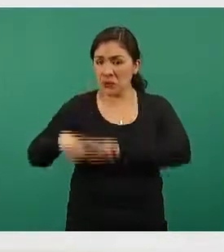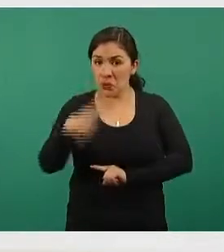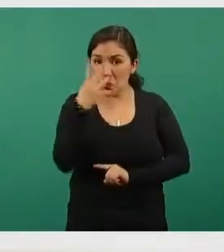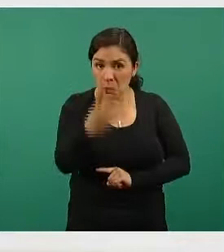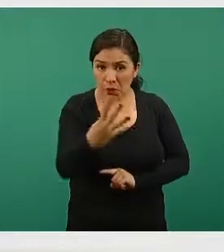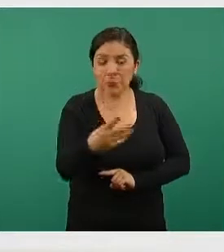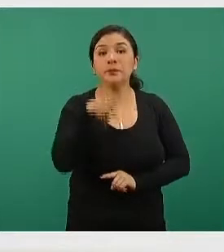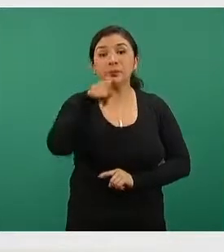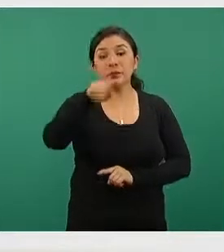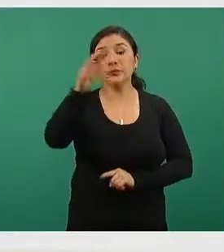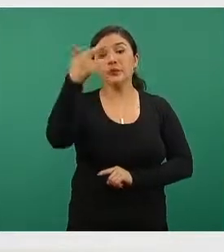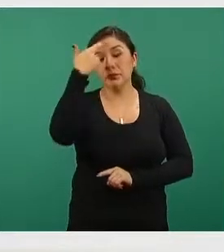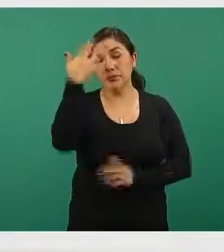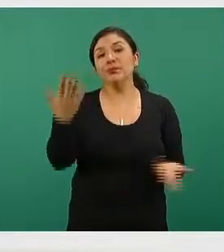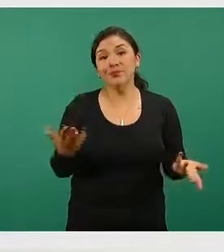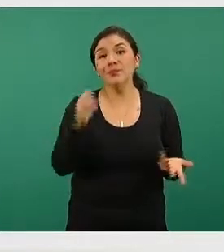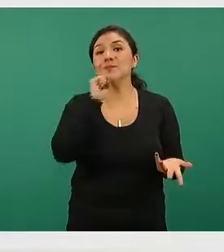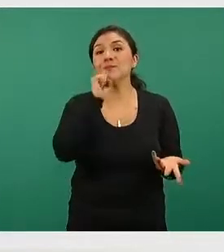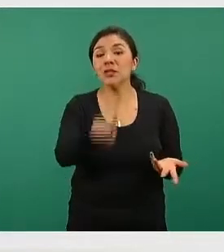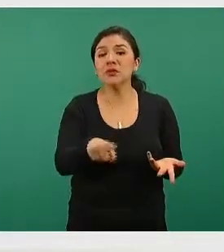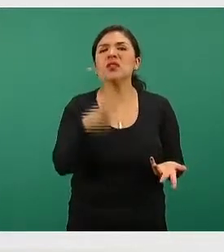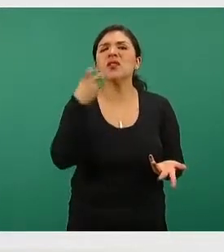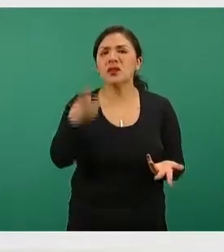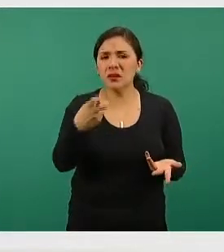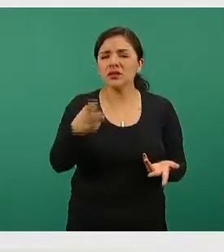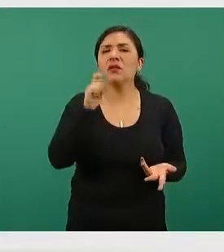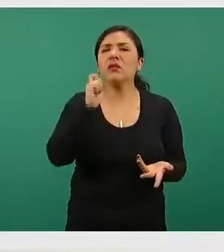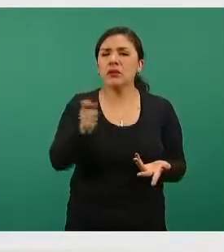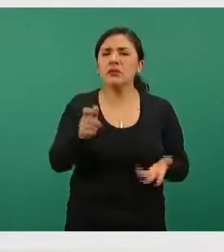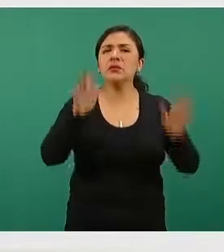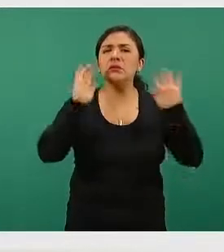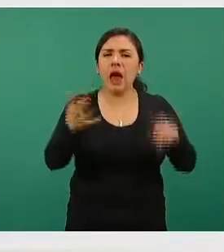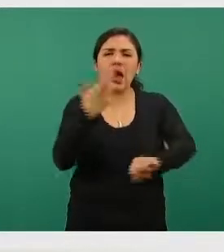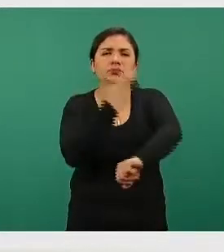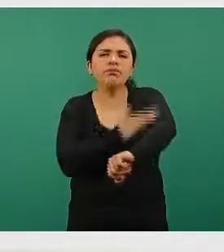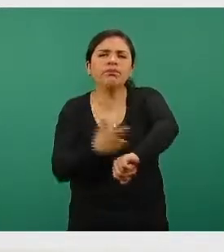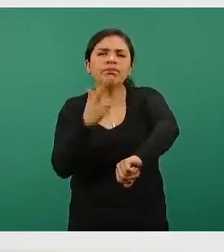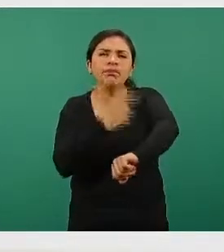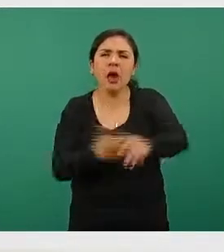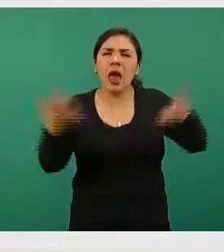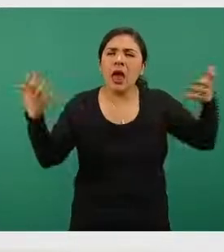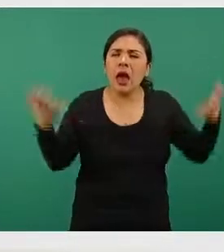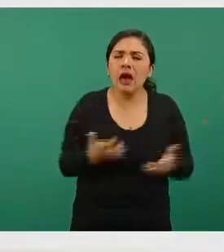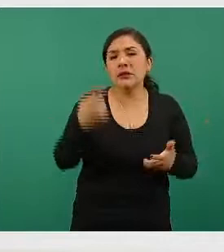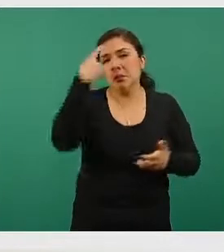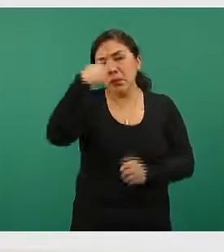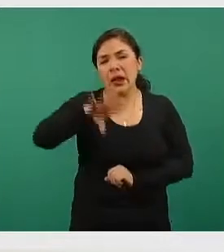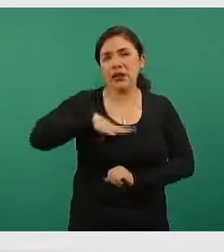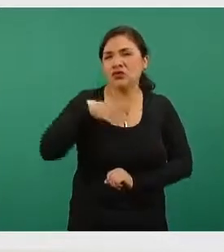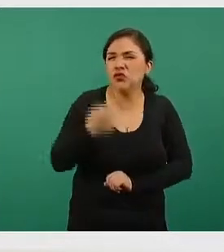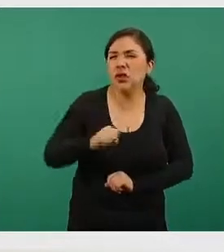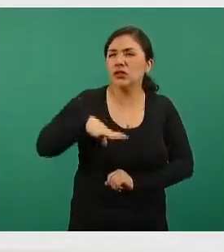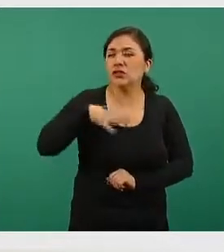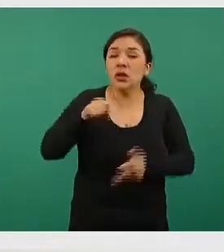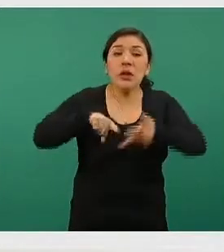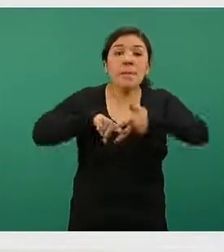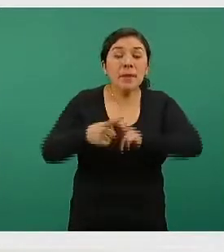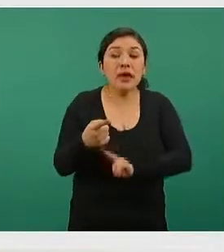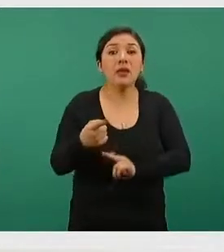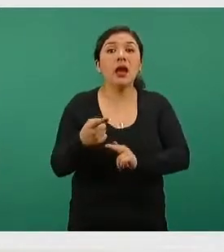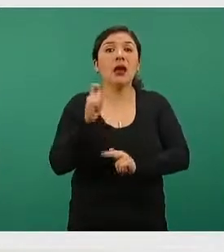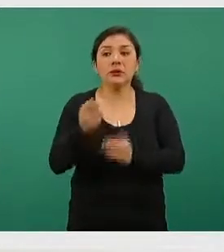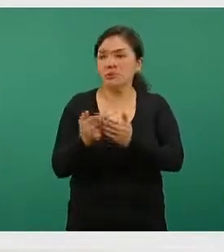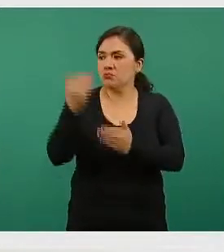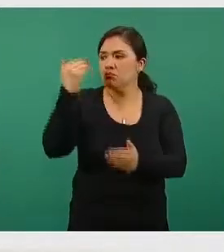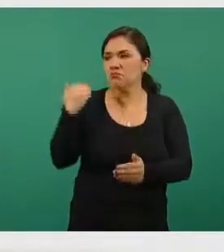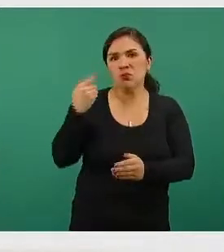mismas, recordando que precisamente esto es el resultado y ya la materialización de un esfuerzo que inició desde mediados